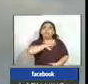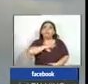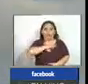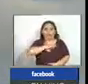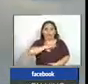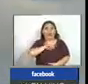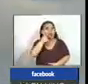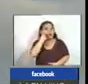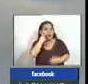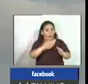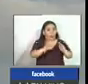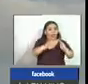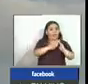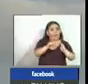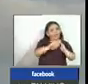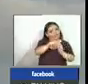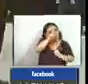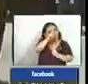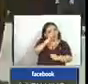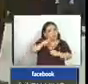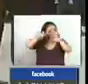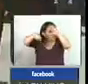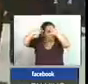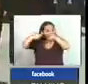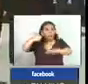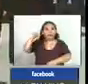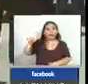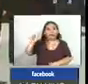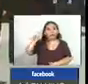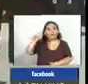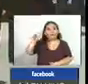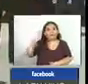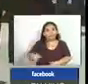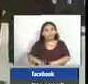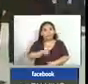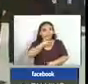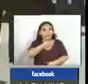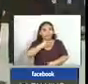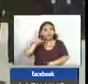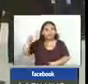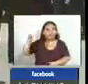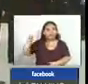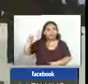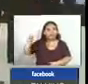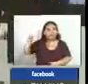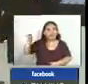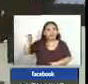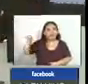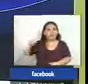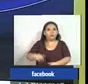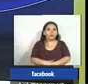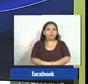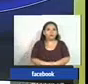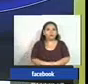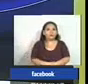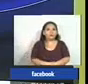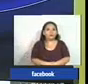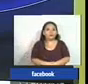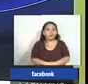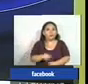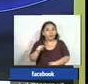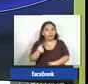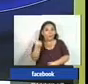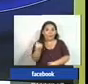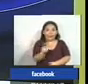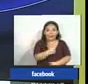vivirá desde casa. Con imágenes de Juan Castellanos, Tatiana Funes, Noticiero Hechos. Y